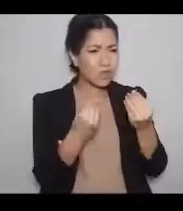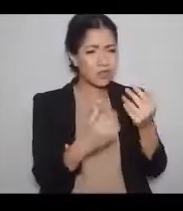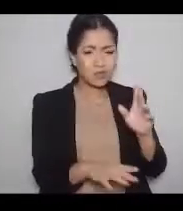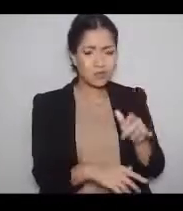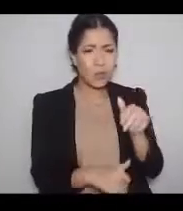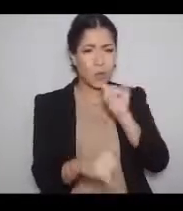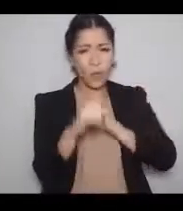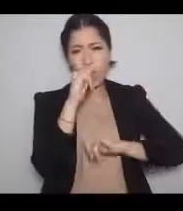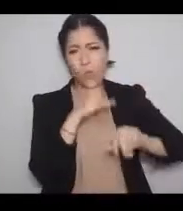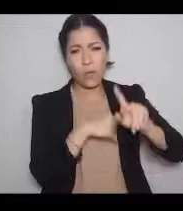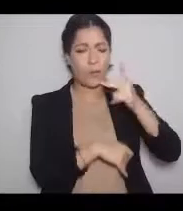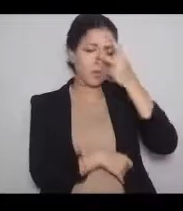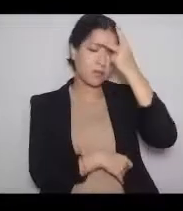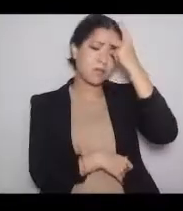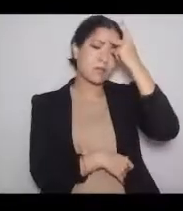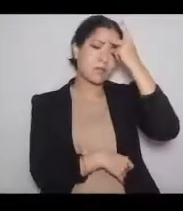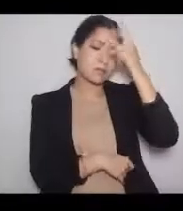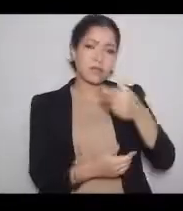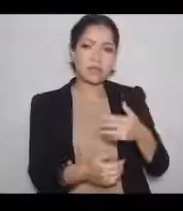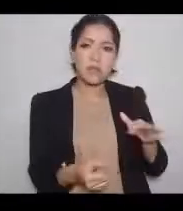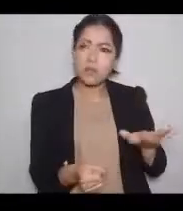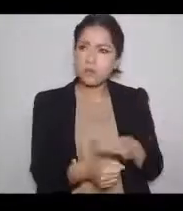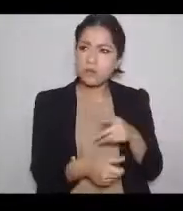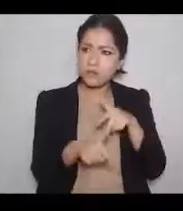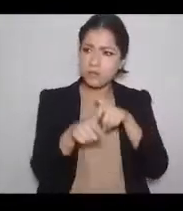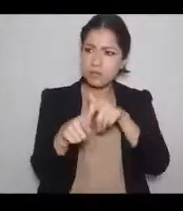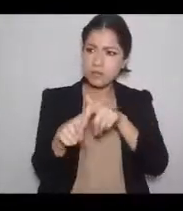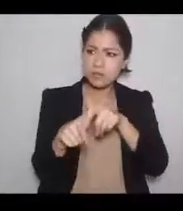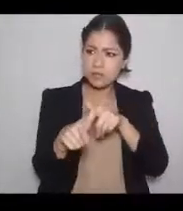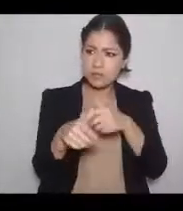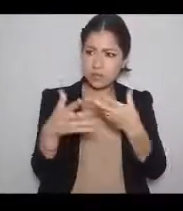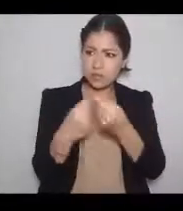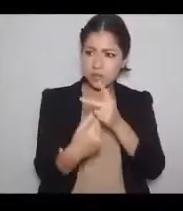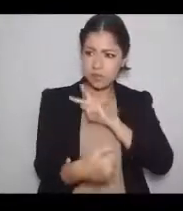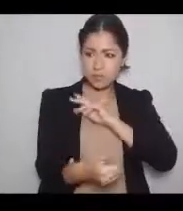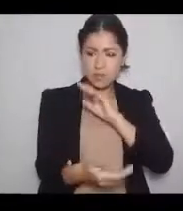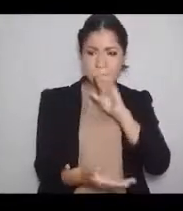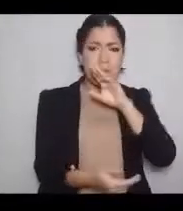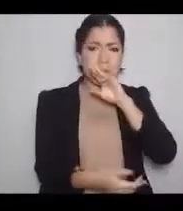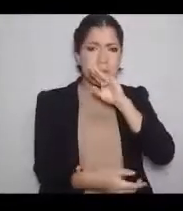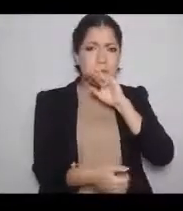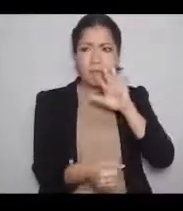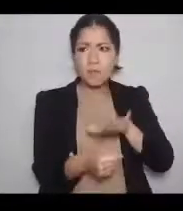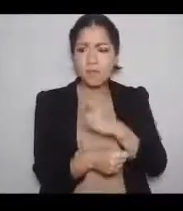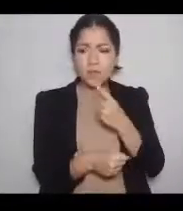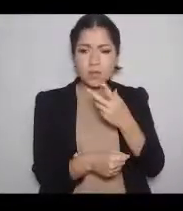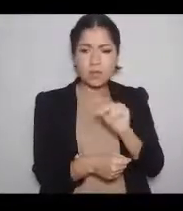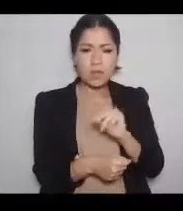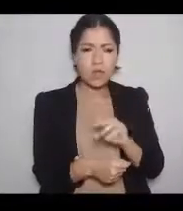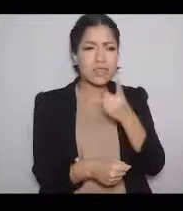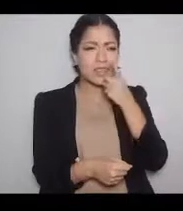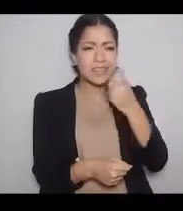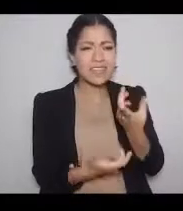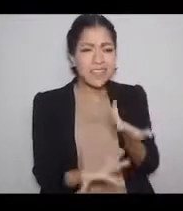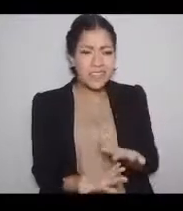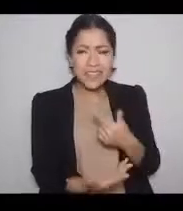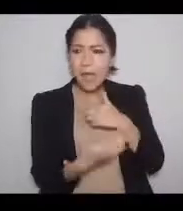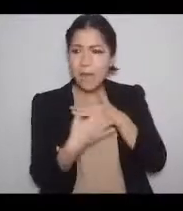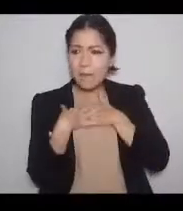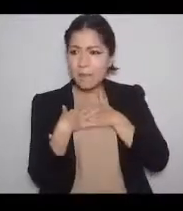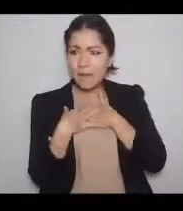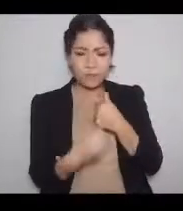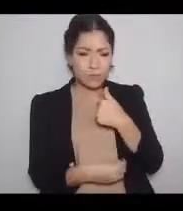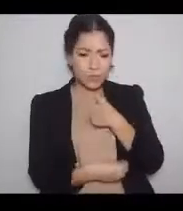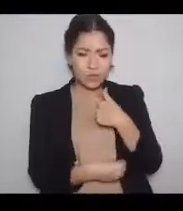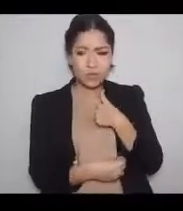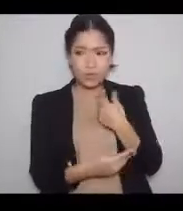amaba demasiado como para vivir conmigo. Lo que más le gustaba de golpe era lo que menos le gustaba. Tico habría dicho que era cambiante,